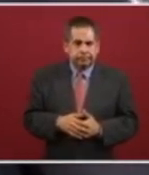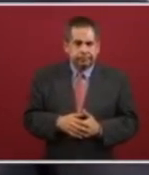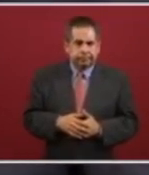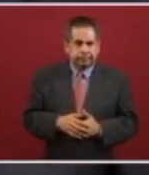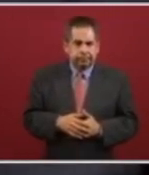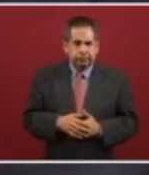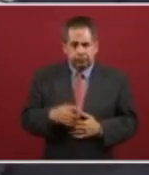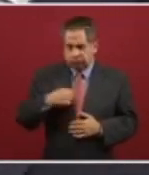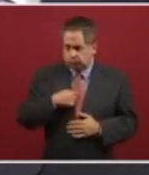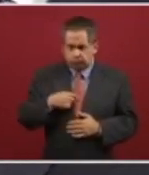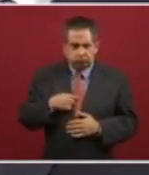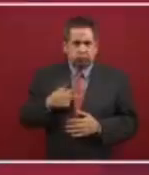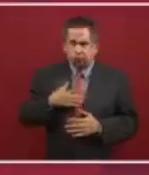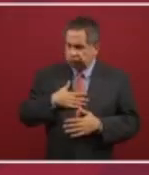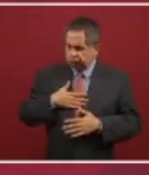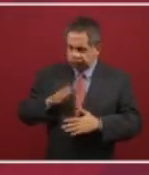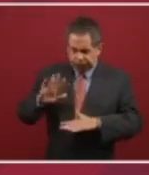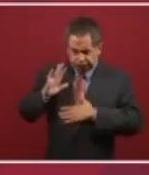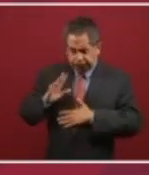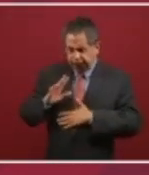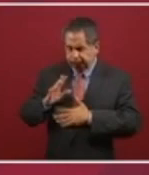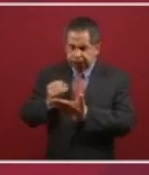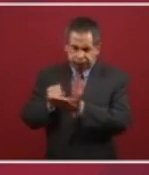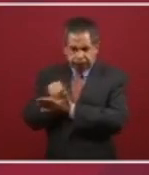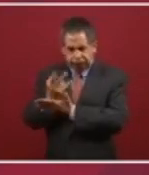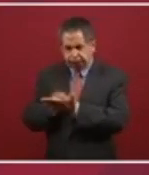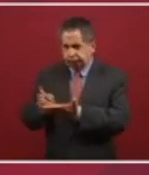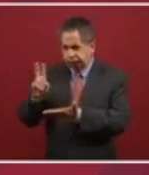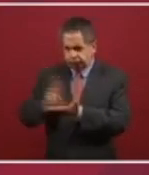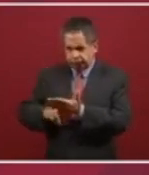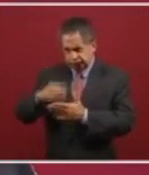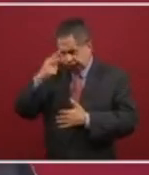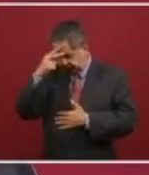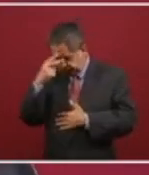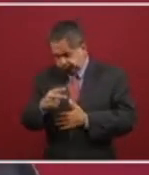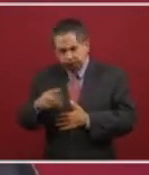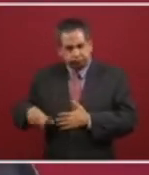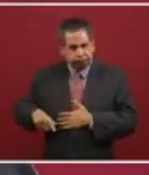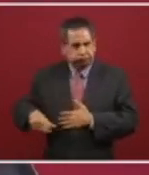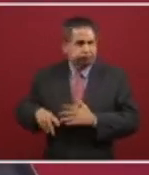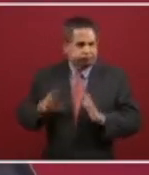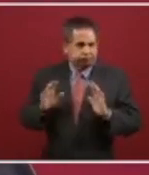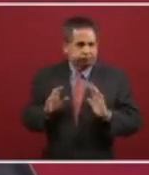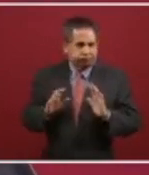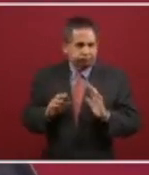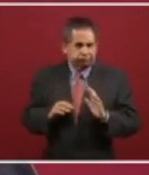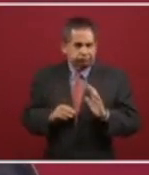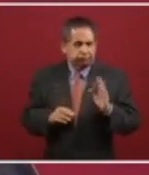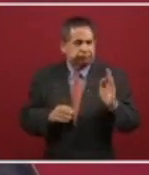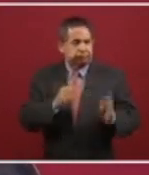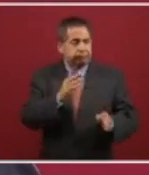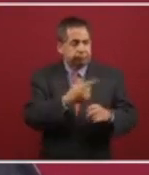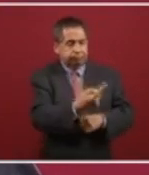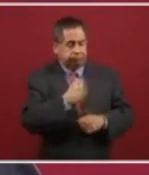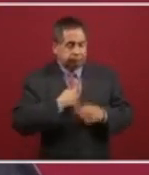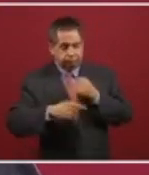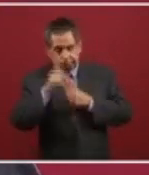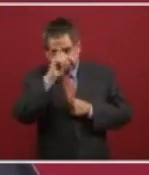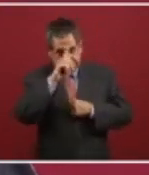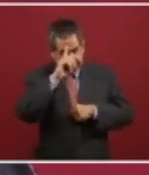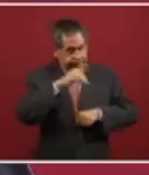ratifico el compromiso de aceptar todas las